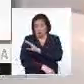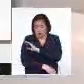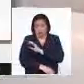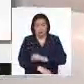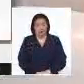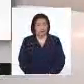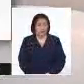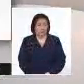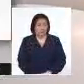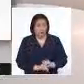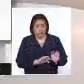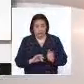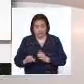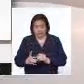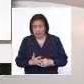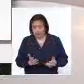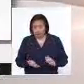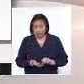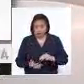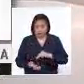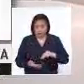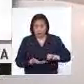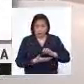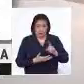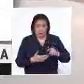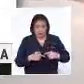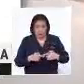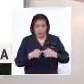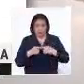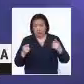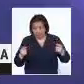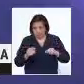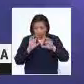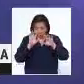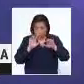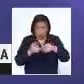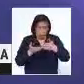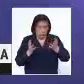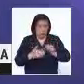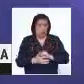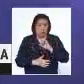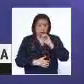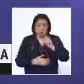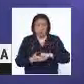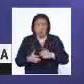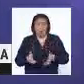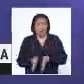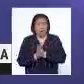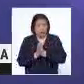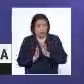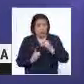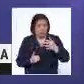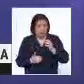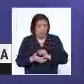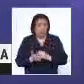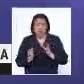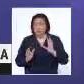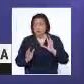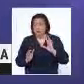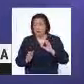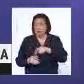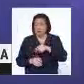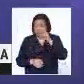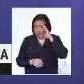Público. Por su parte, el Ministerio de Educación se pronunció a través de un comunicado, manifestando que han solicitado la intervención inmediata